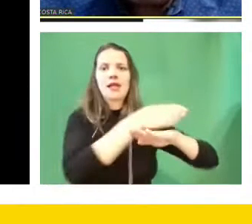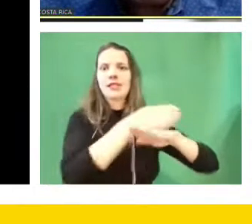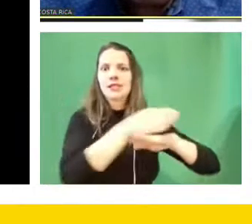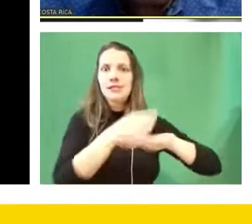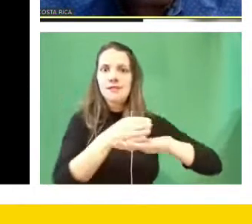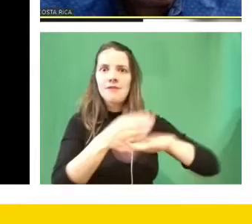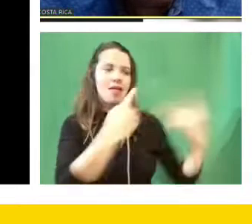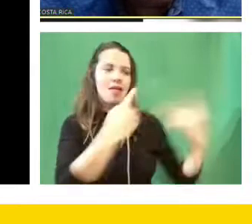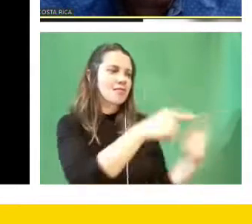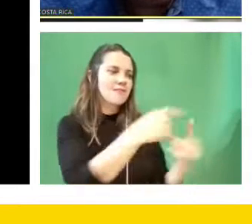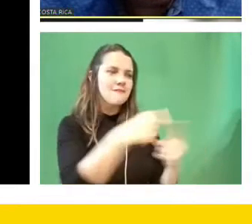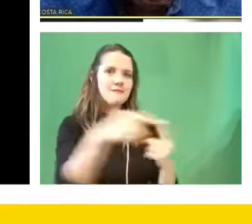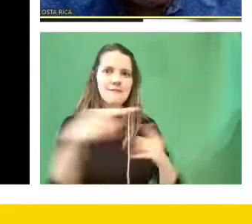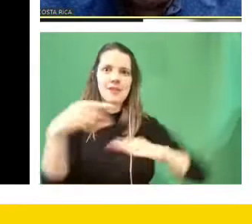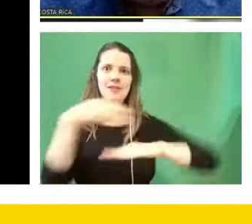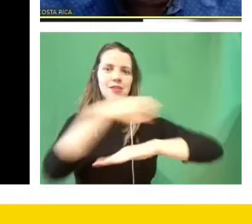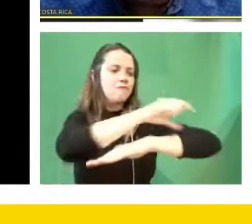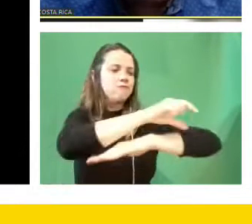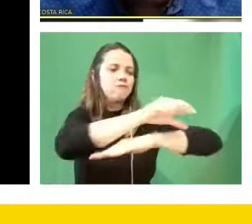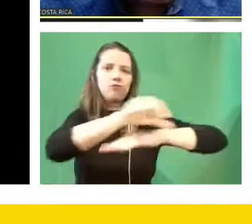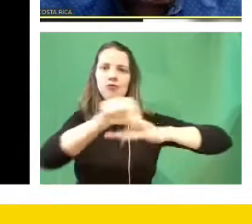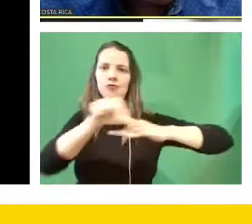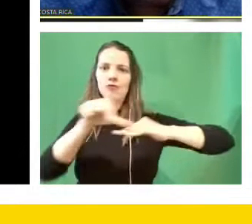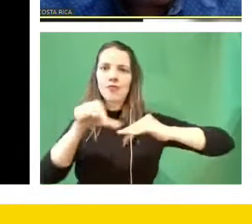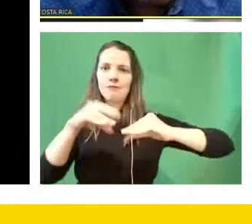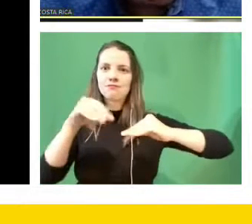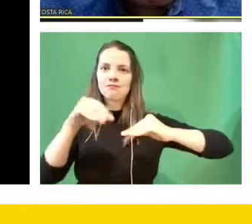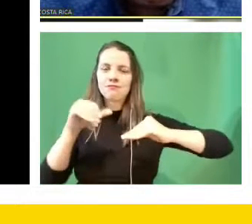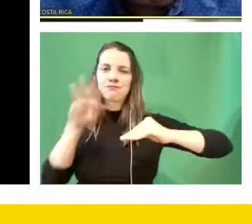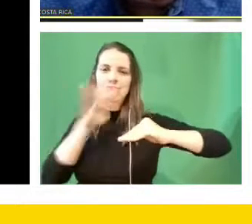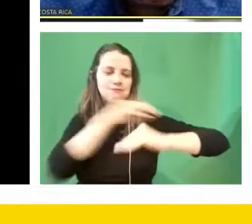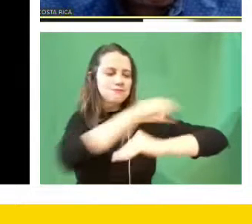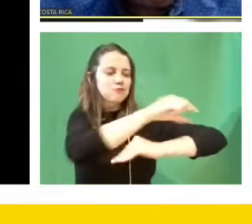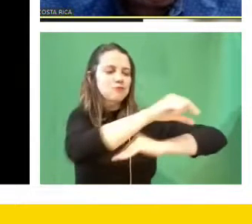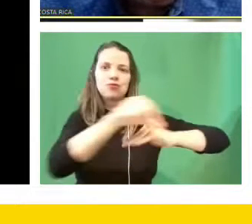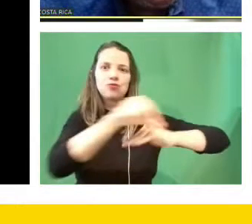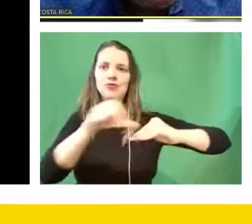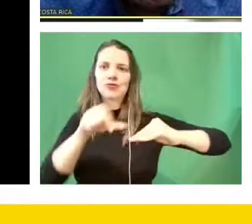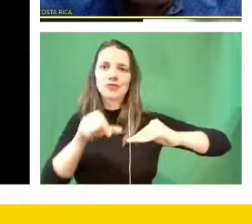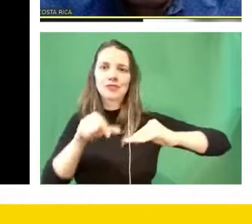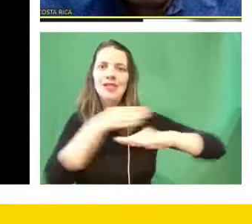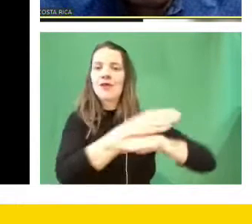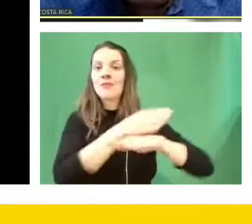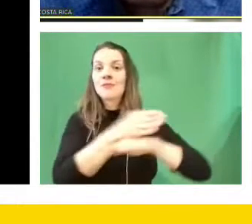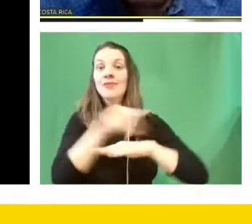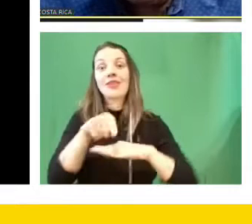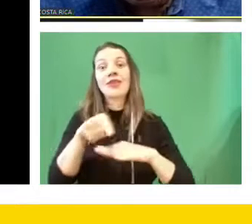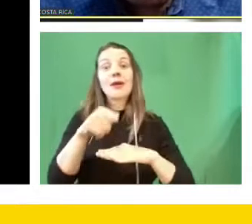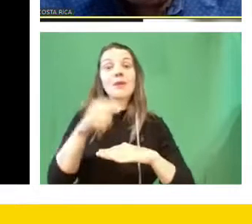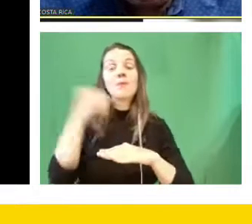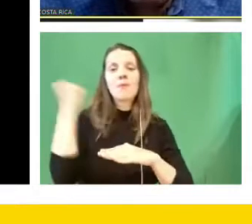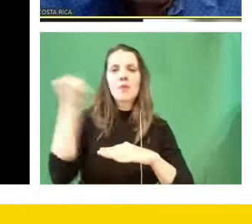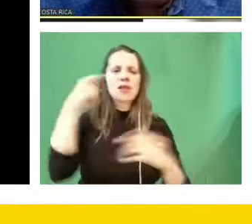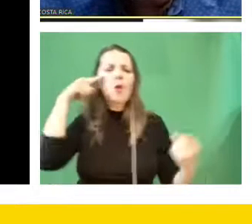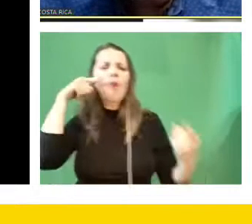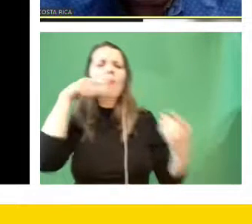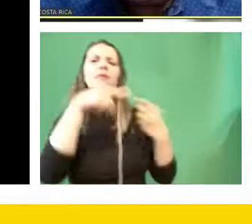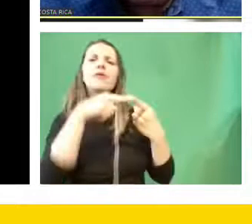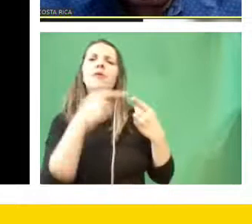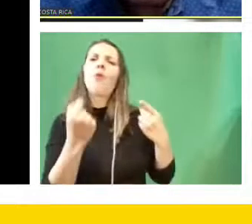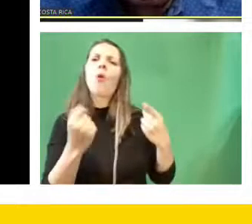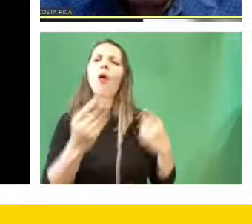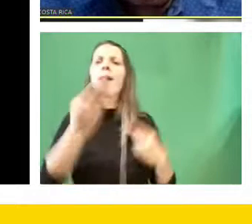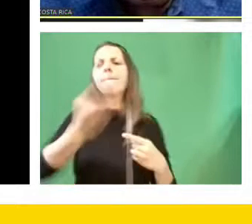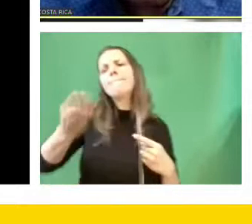marco normativo, un marco legislativo, realmente es enfocarnos en las necesidades de las personas. Muchas veces, a veces nos llenamos de leyes y de